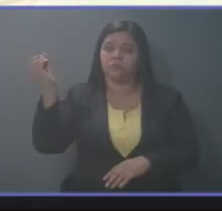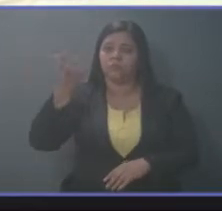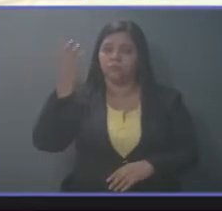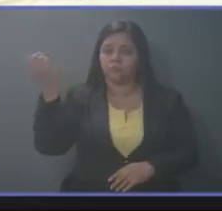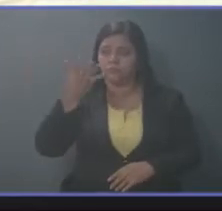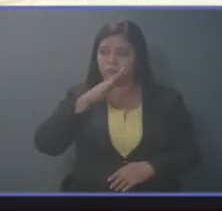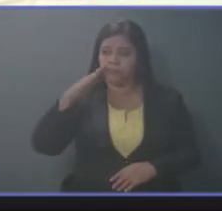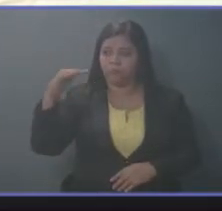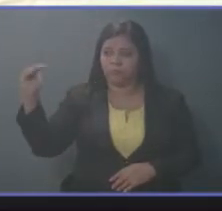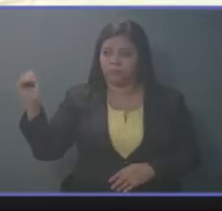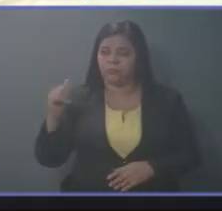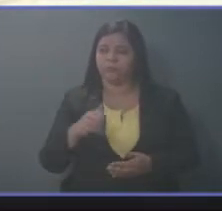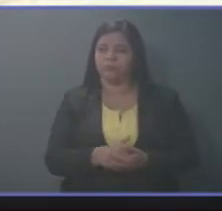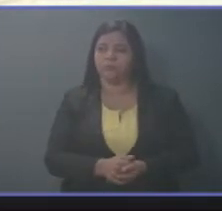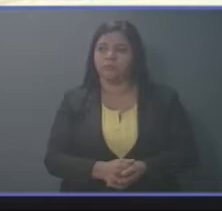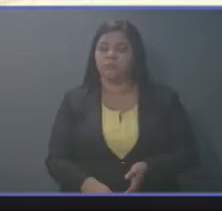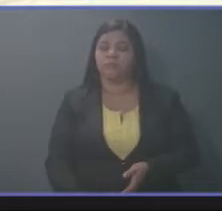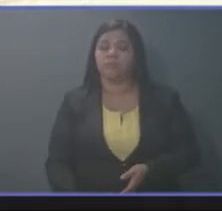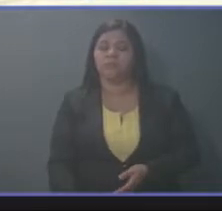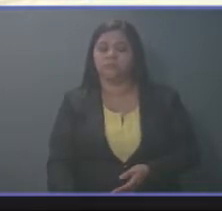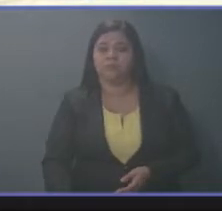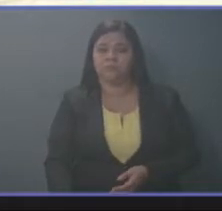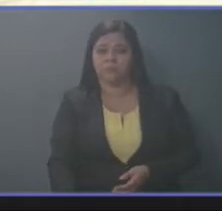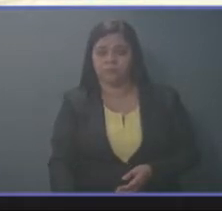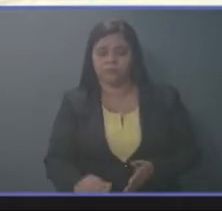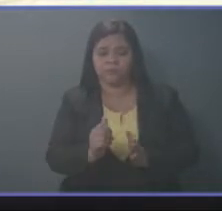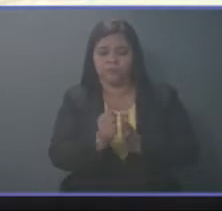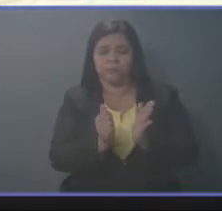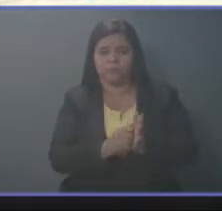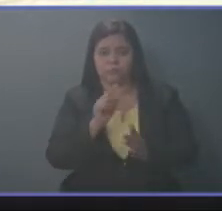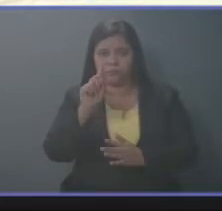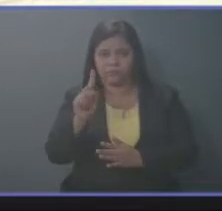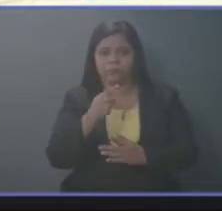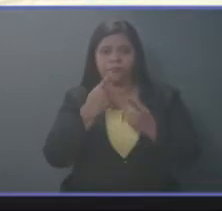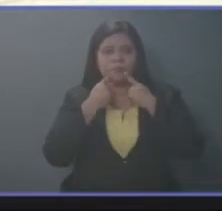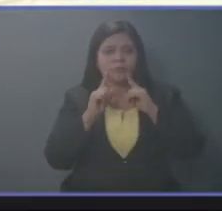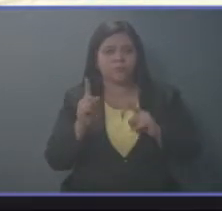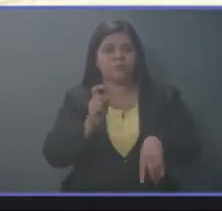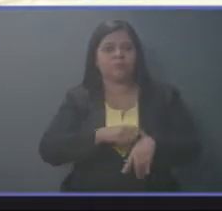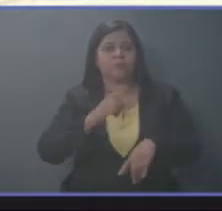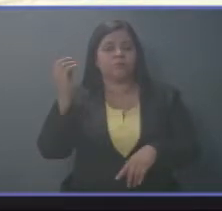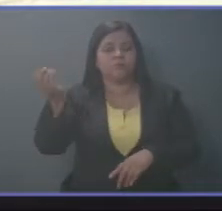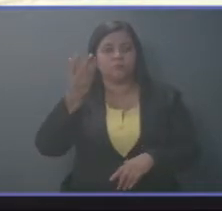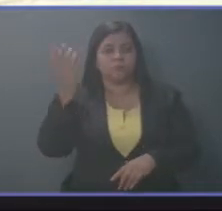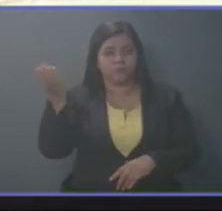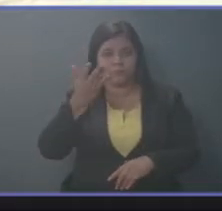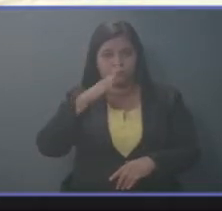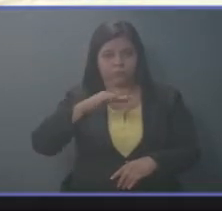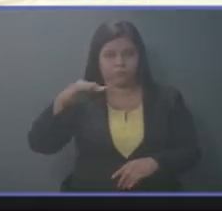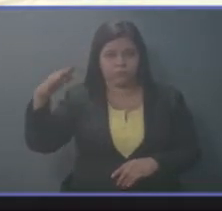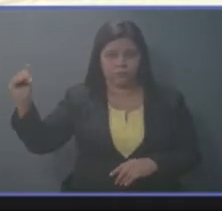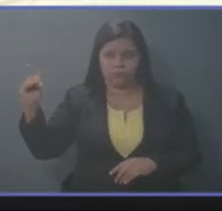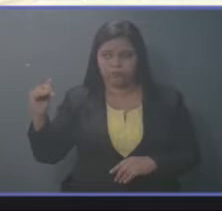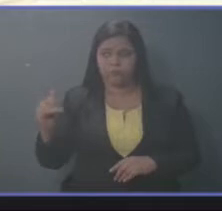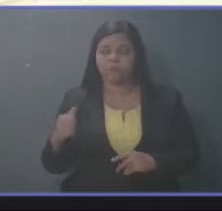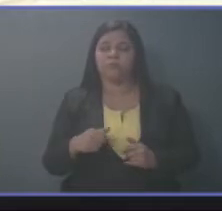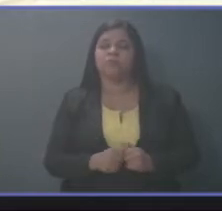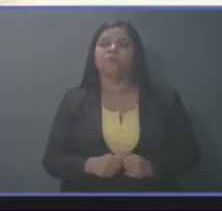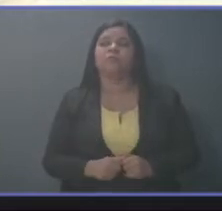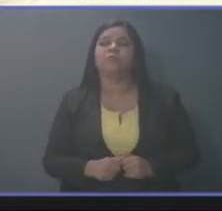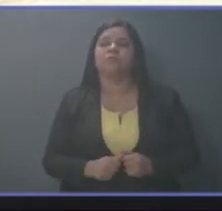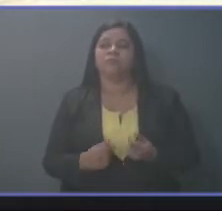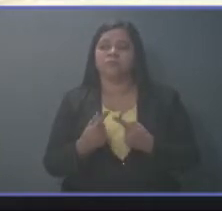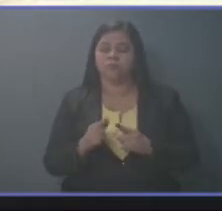de la pandemia por COVID-19, cuyo contenido en su artículo 1 declara estado de emergencia nacional, estado de calamidad pública y desastre